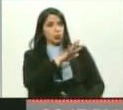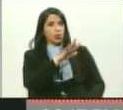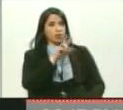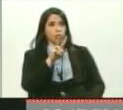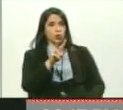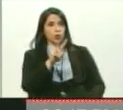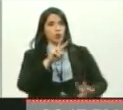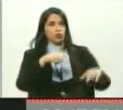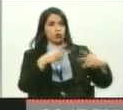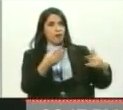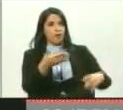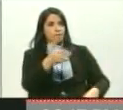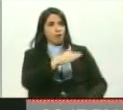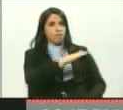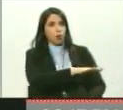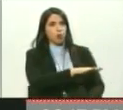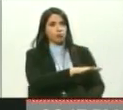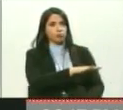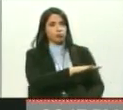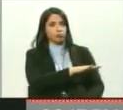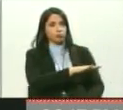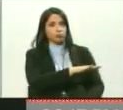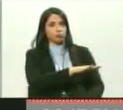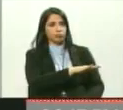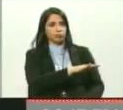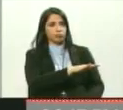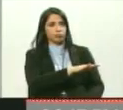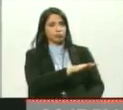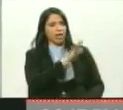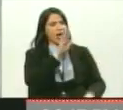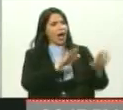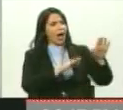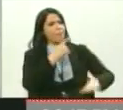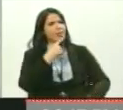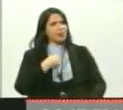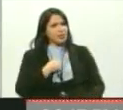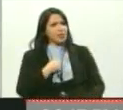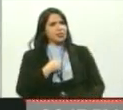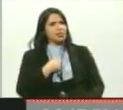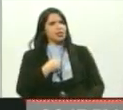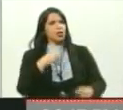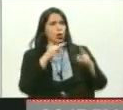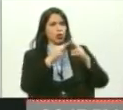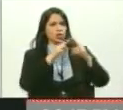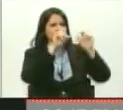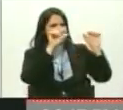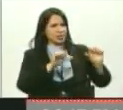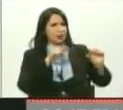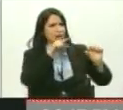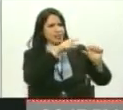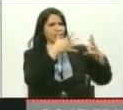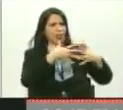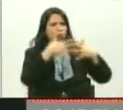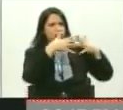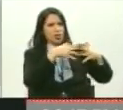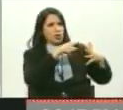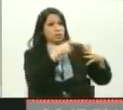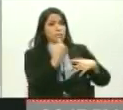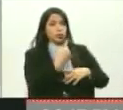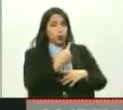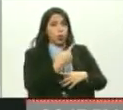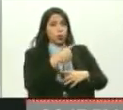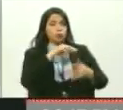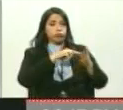2.352 nuevos fallecidos. Ahora, alguien me dice, presidente, que conoce ese sistema de allá, que eso solo se